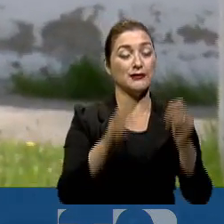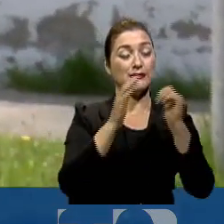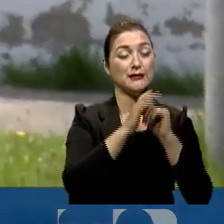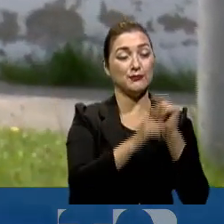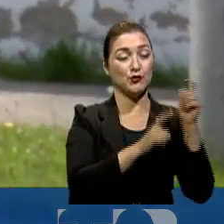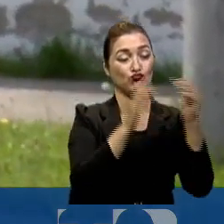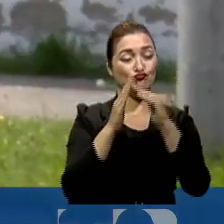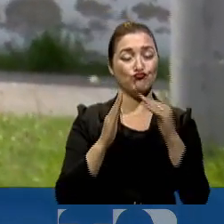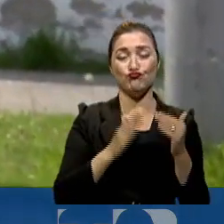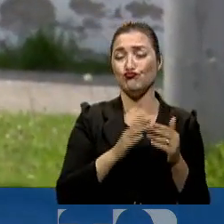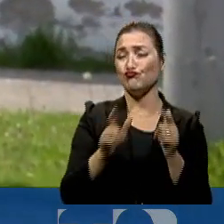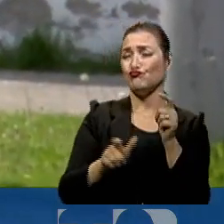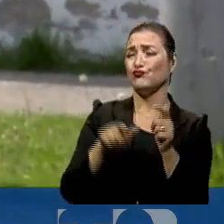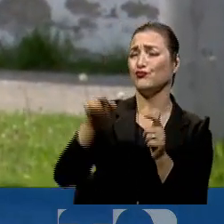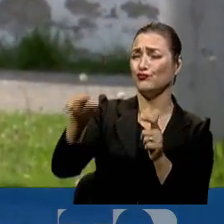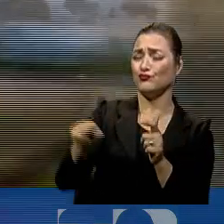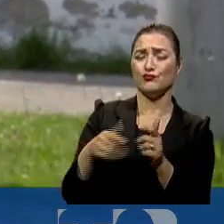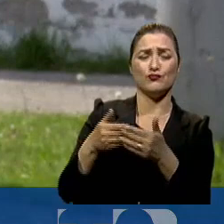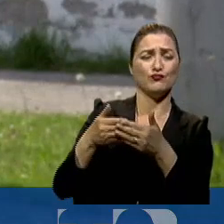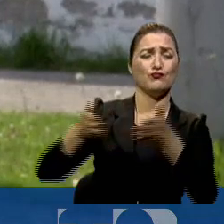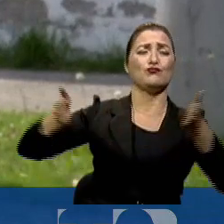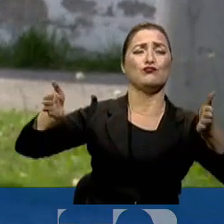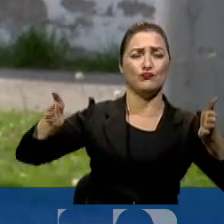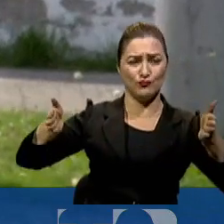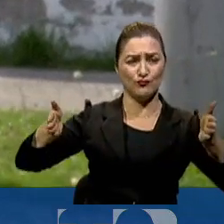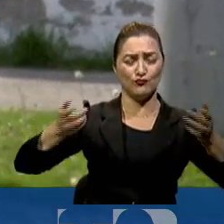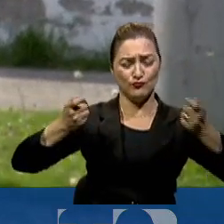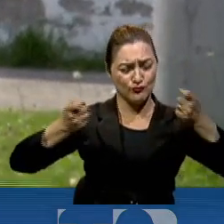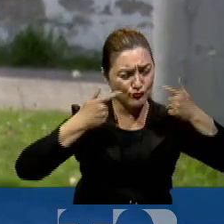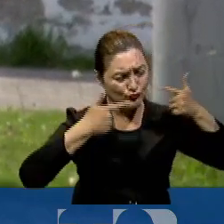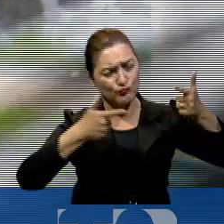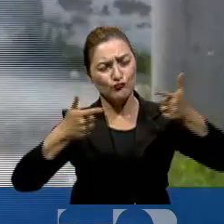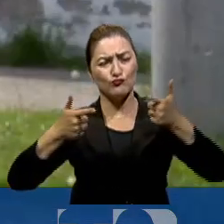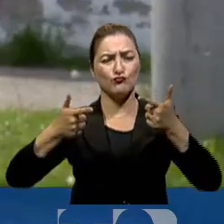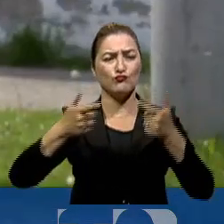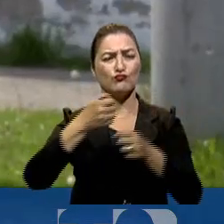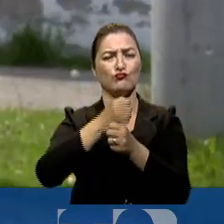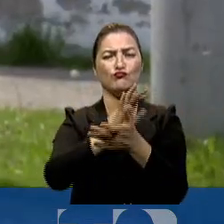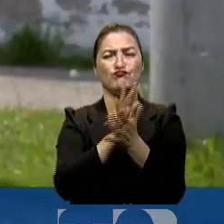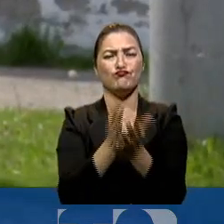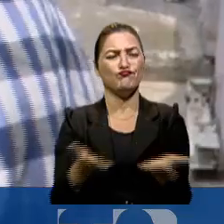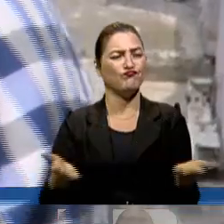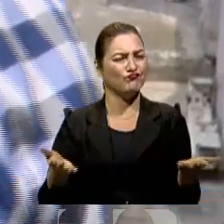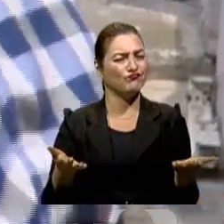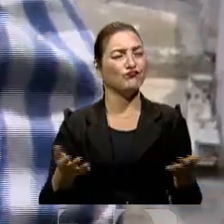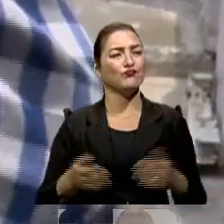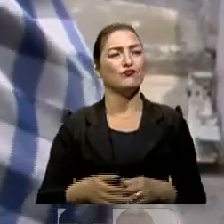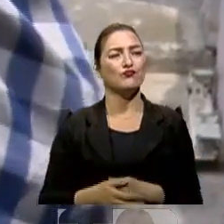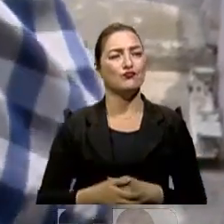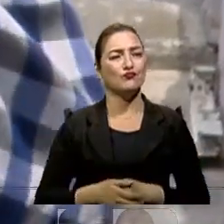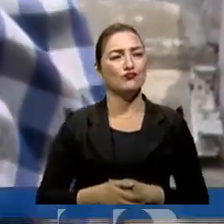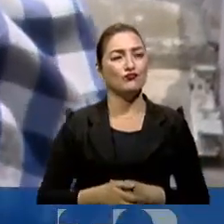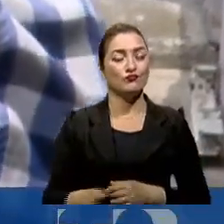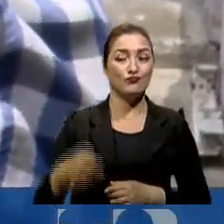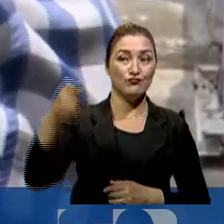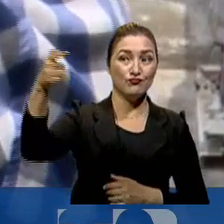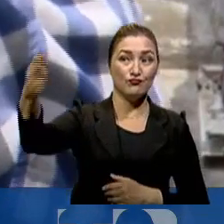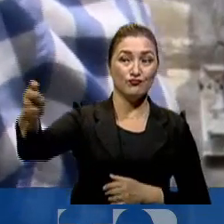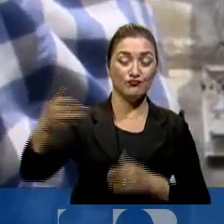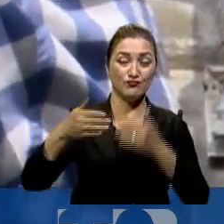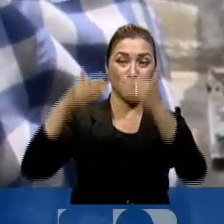la habilitación de la misma para de alguna manera contrarrestar los índices de inseguridad. Aquí al frente tenemos un